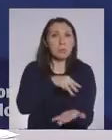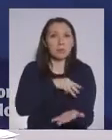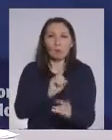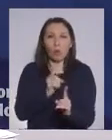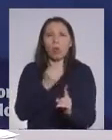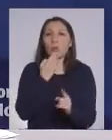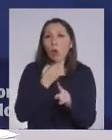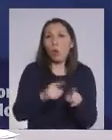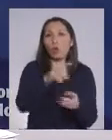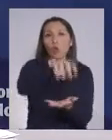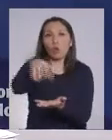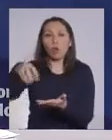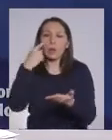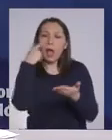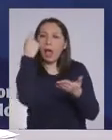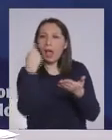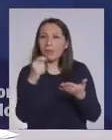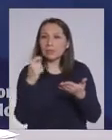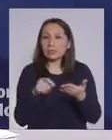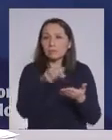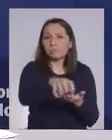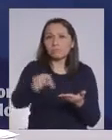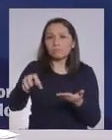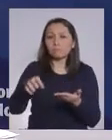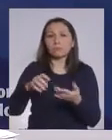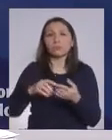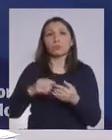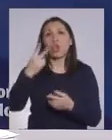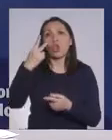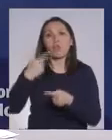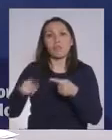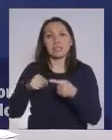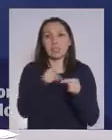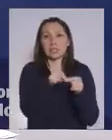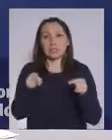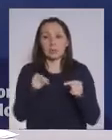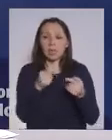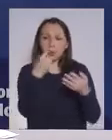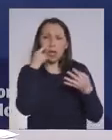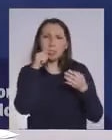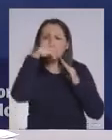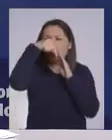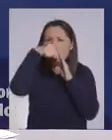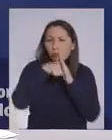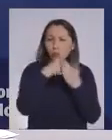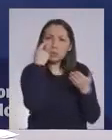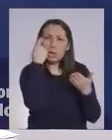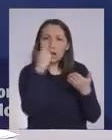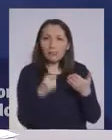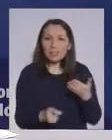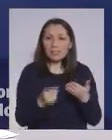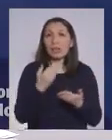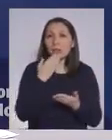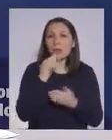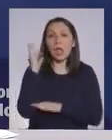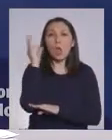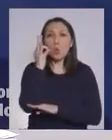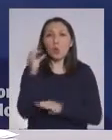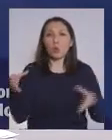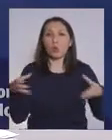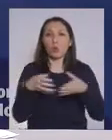comunas se revisan dos veces por semana en detalle y nos reunimos